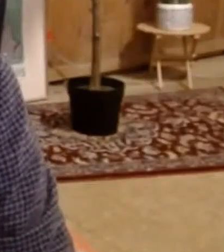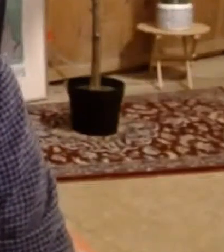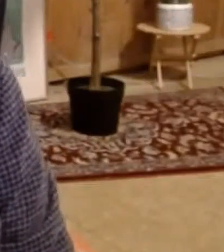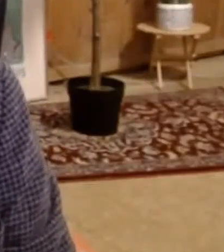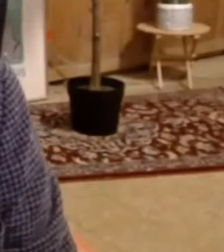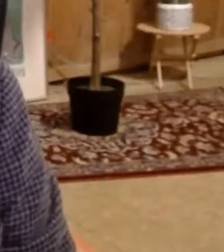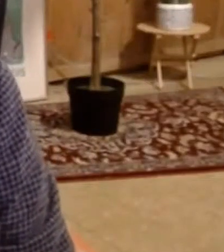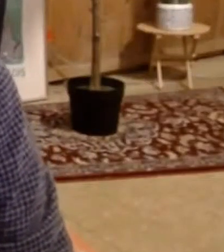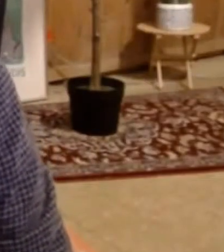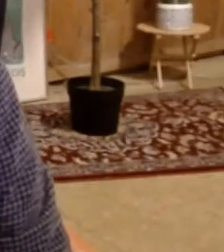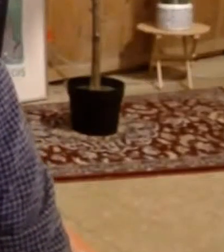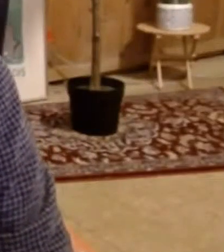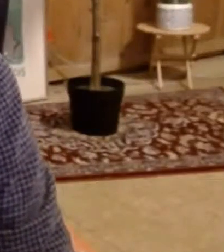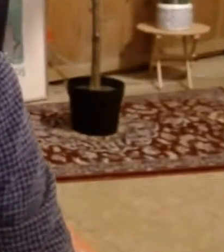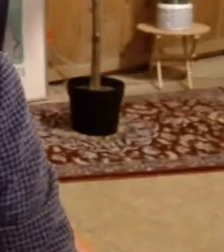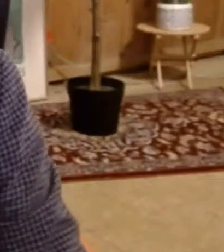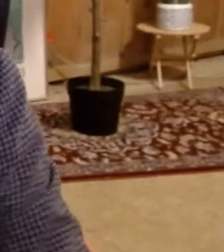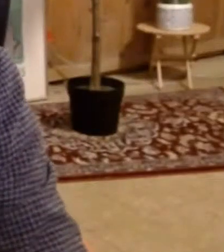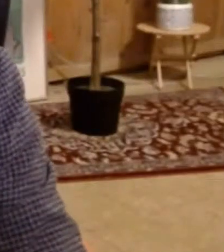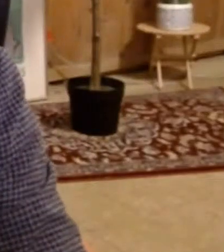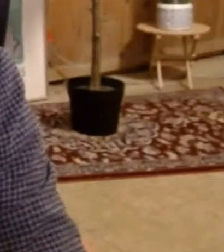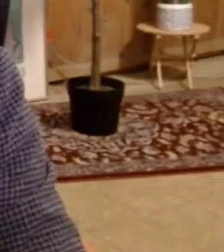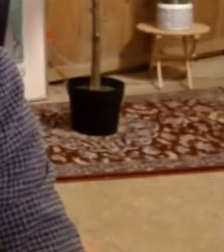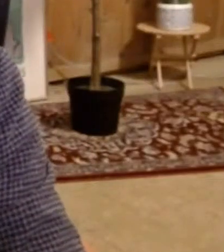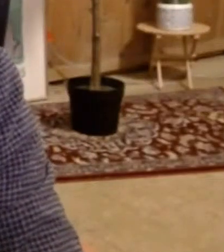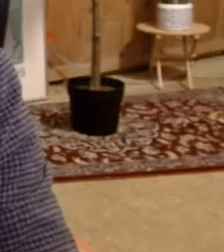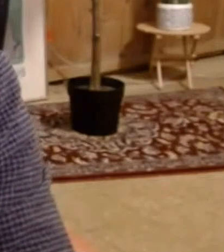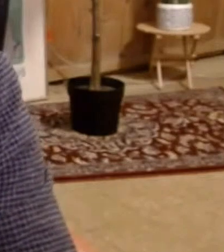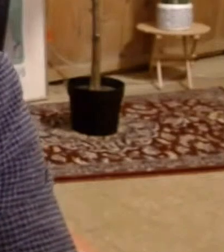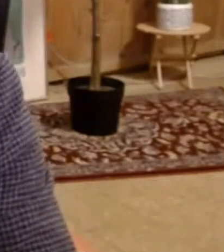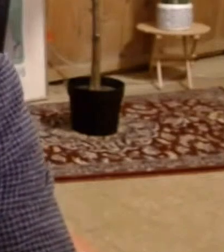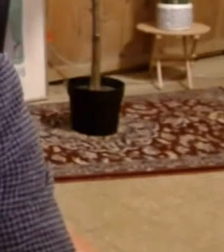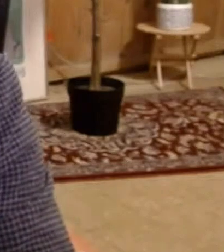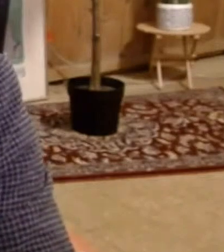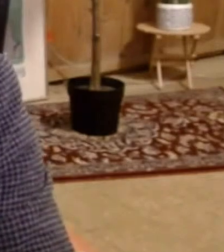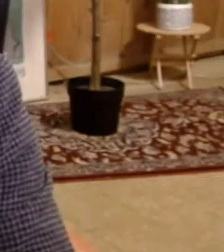circunstancia. A mí no me han marcado. Le quiero comentar yo a usted, si no lo sabe,